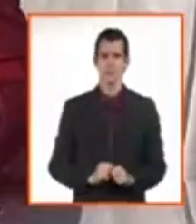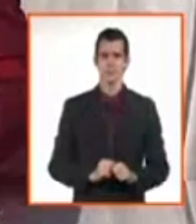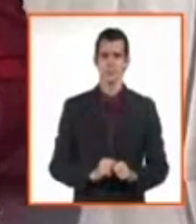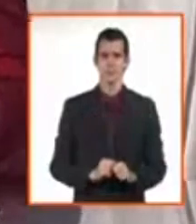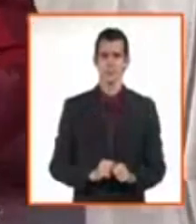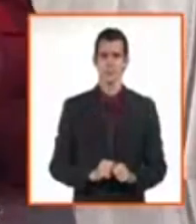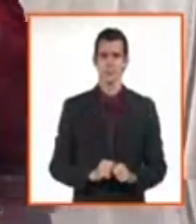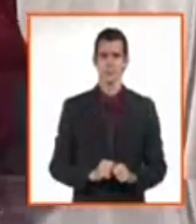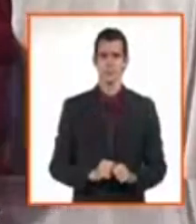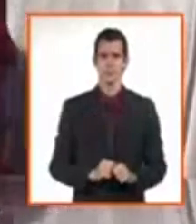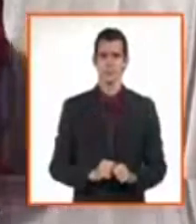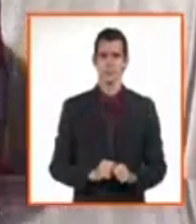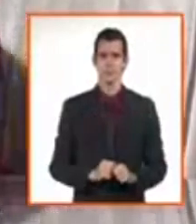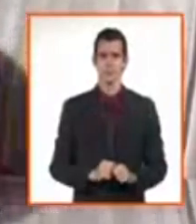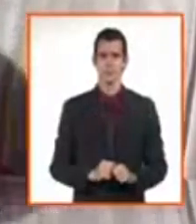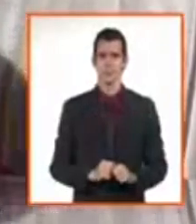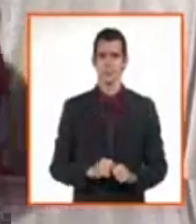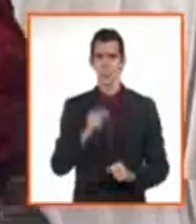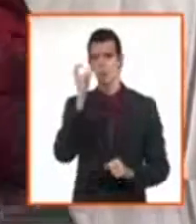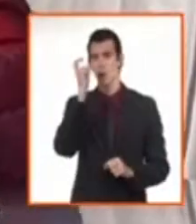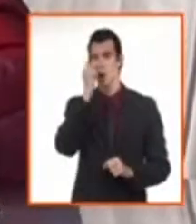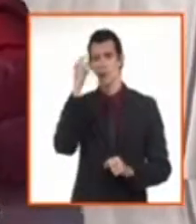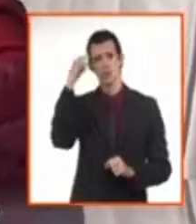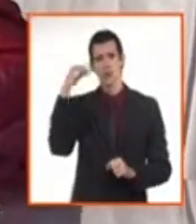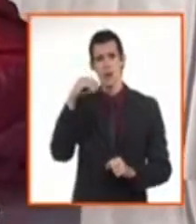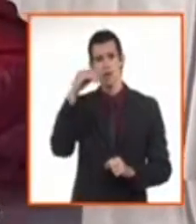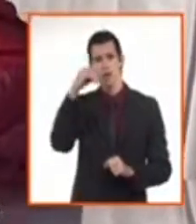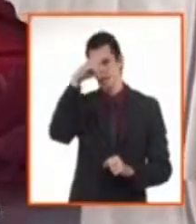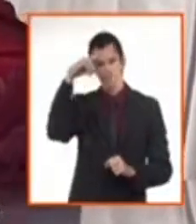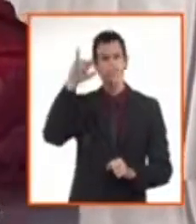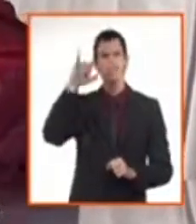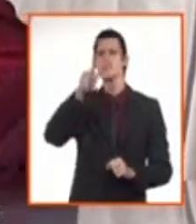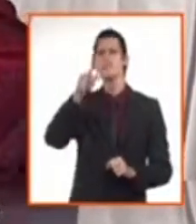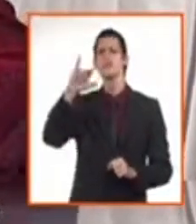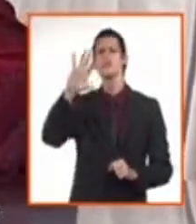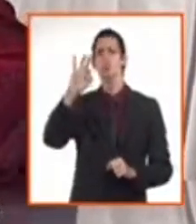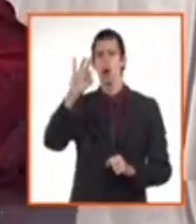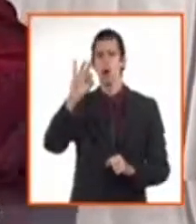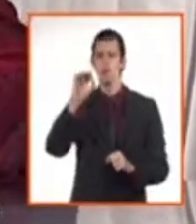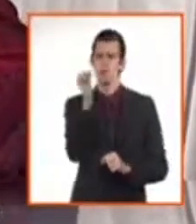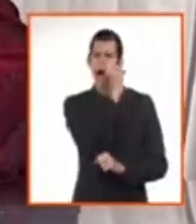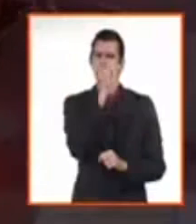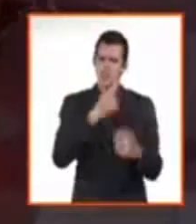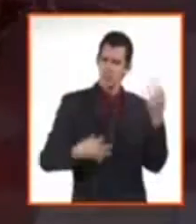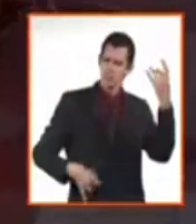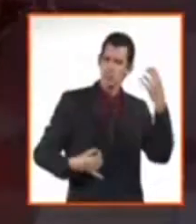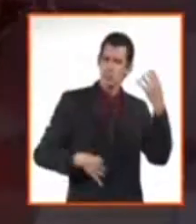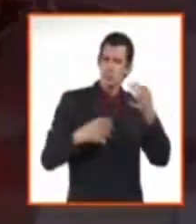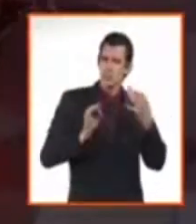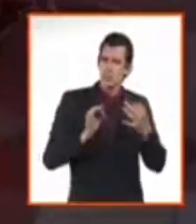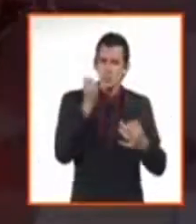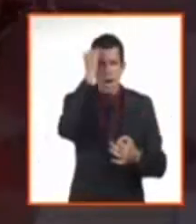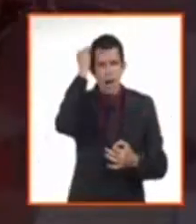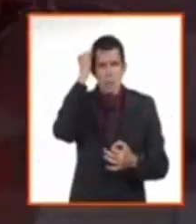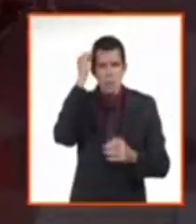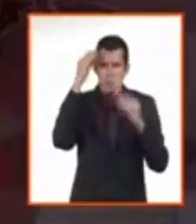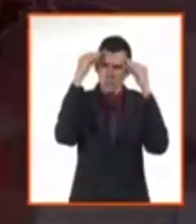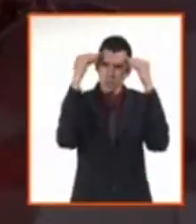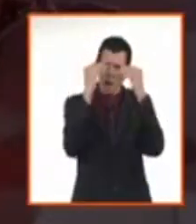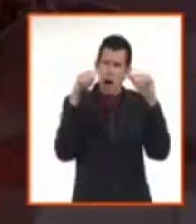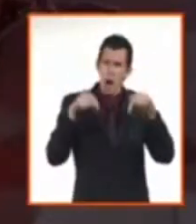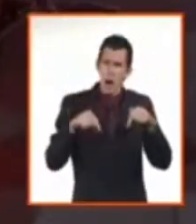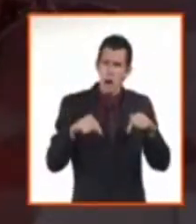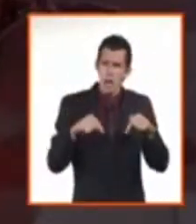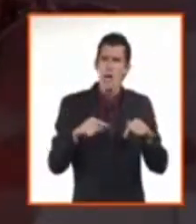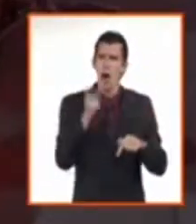necio y se lo dice se lo dedique primero a fidel y se lo dedico ahora pero la ovación que cuando digo una vez le dedica